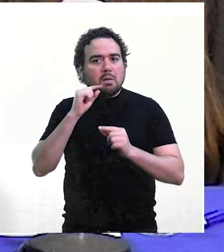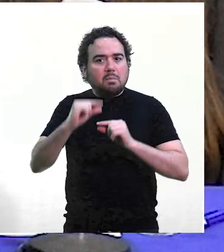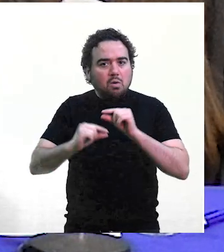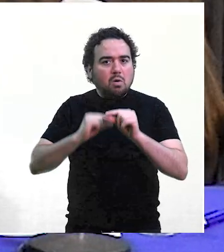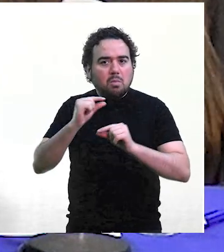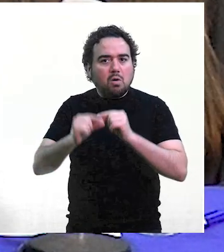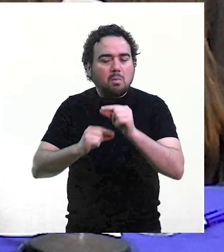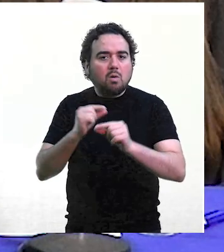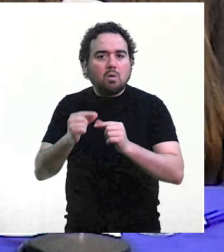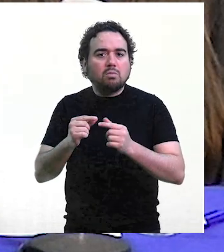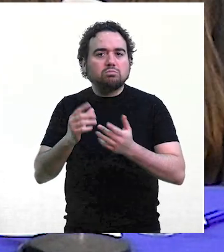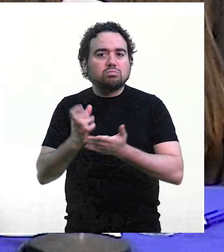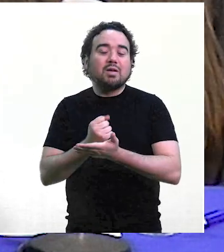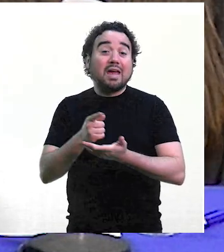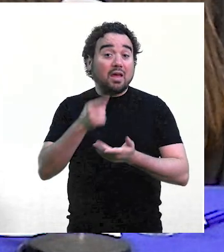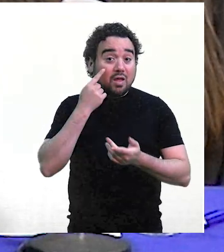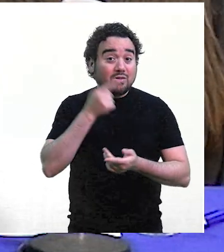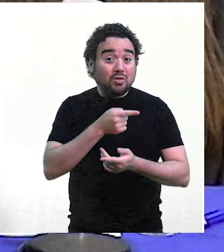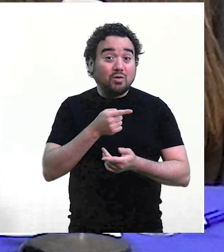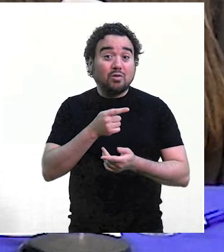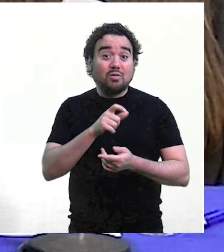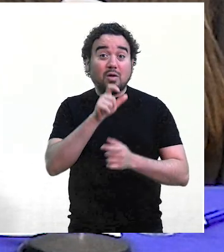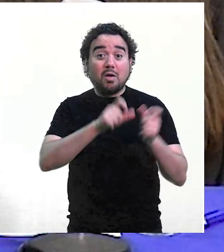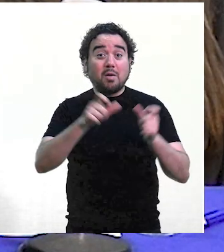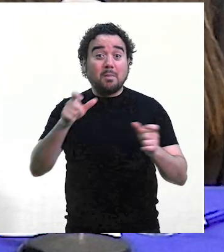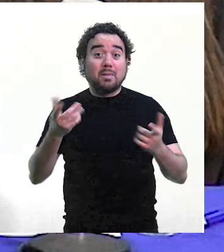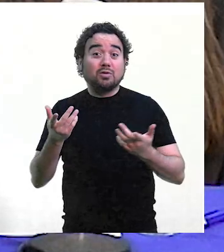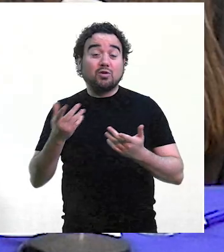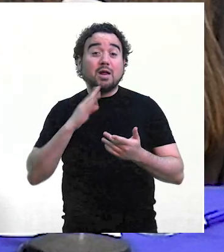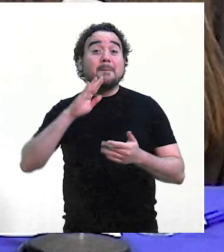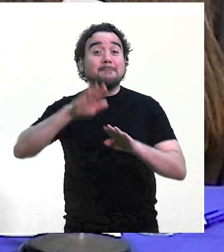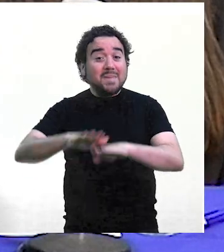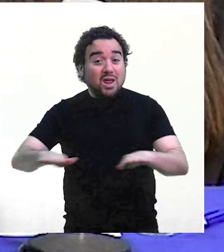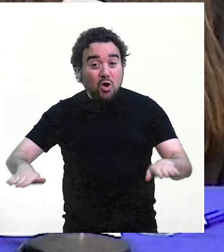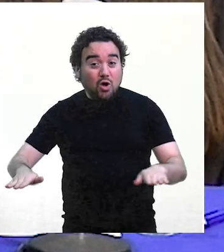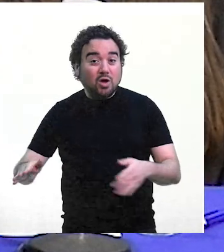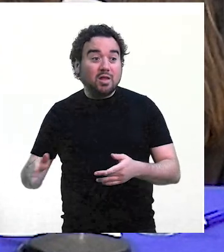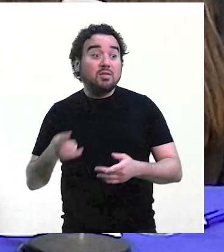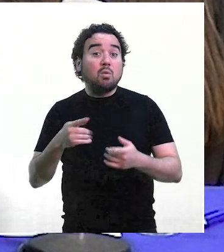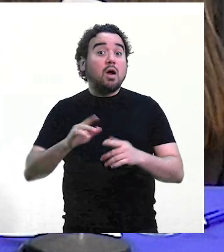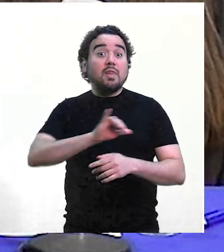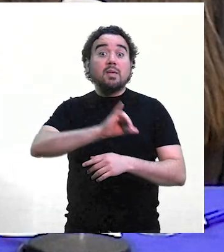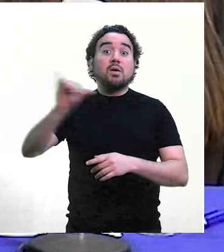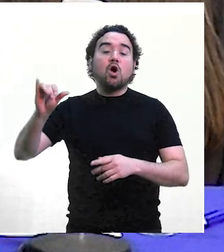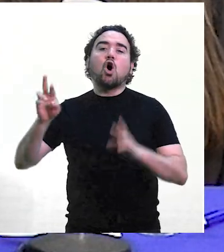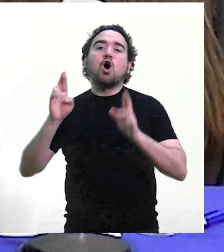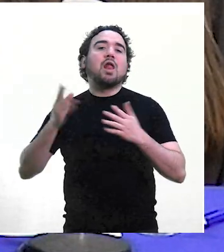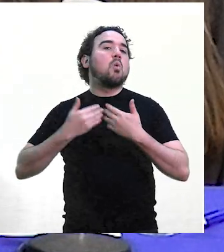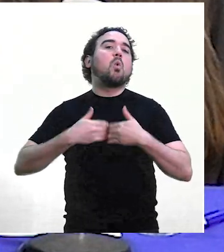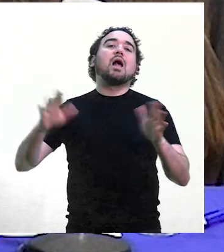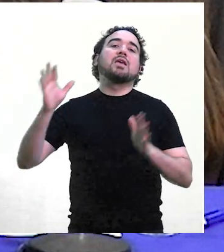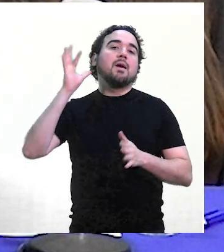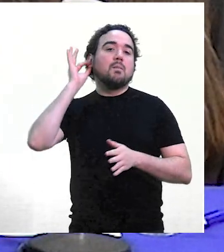de este suceso que salió en las noticias, y ojo que estamos hablando de personas menores de edad, Claro. después de esto,